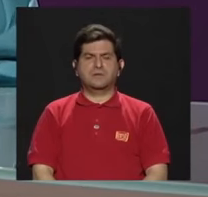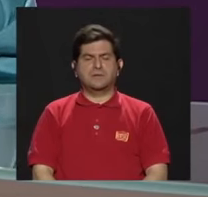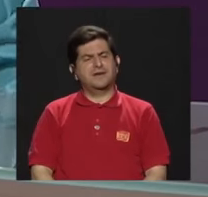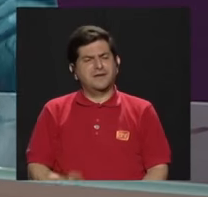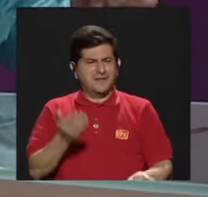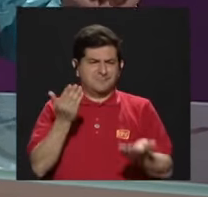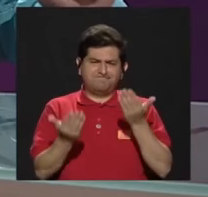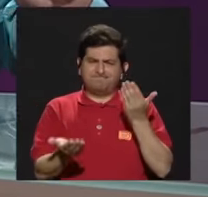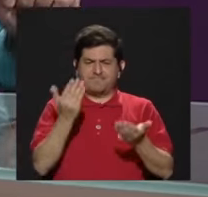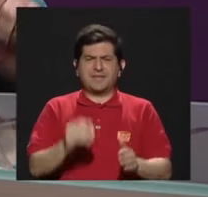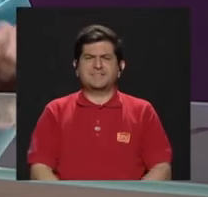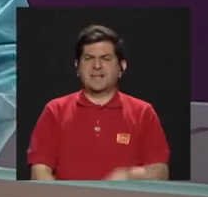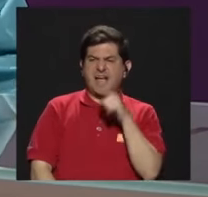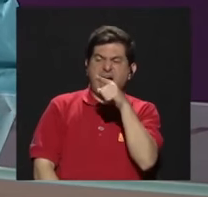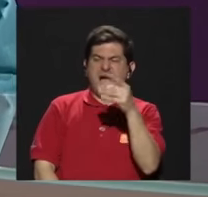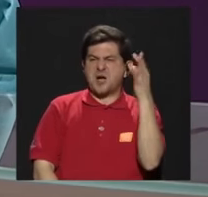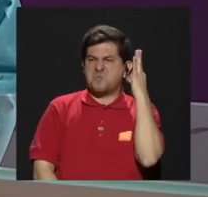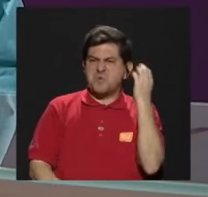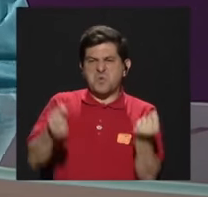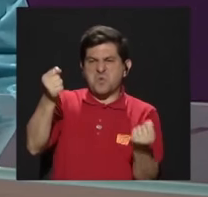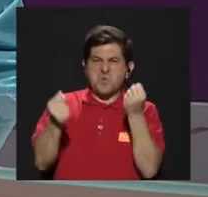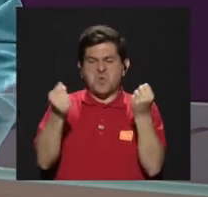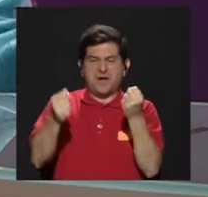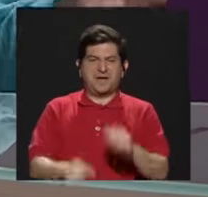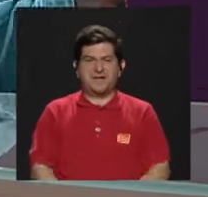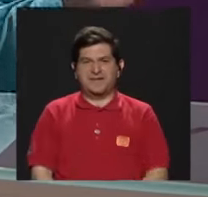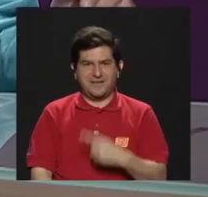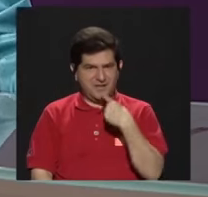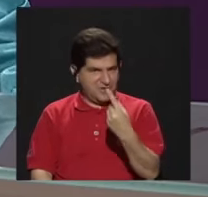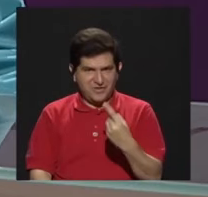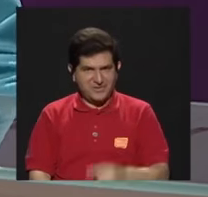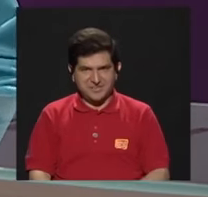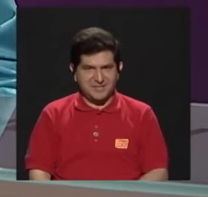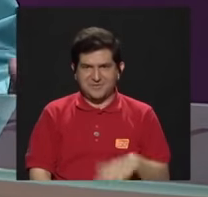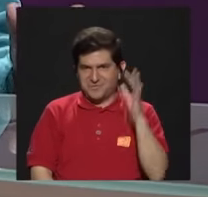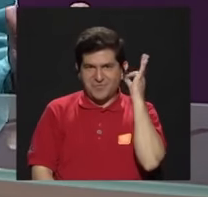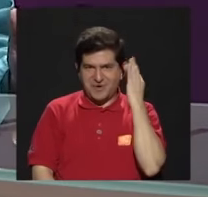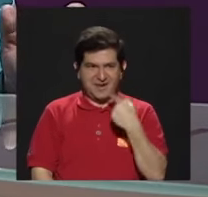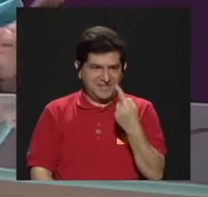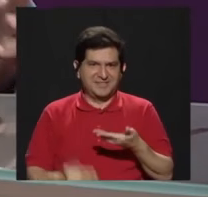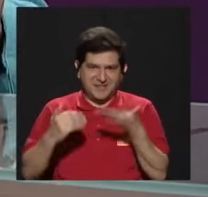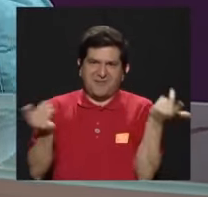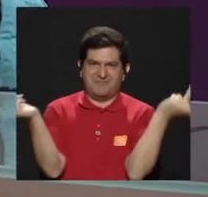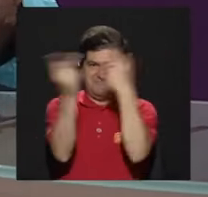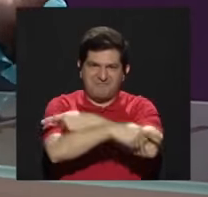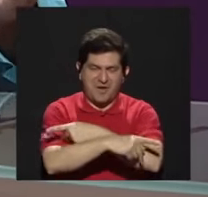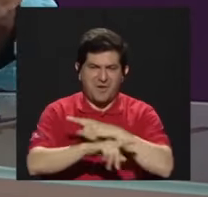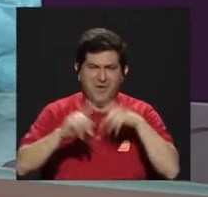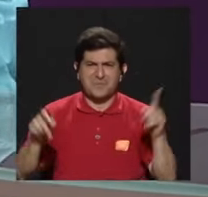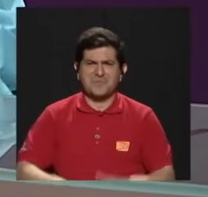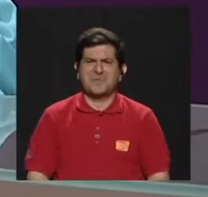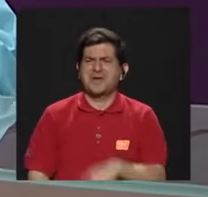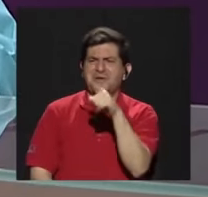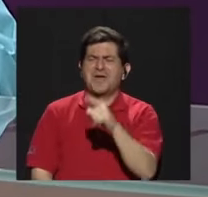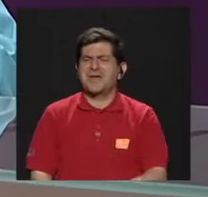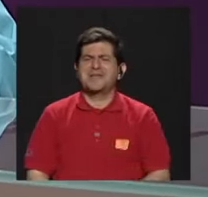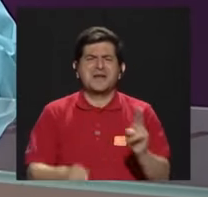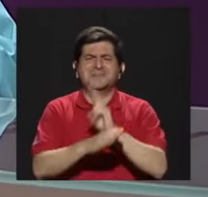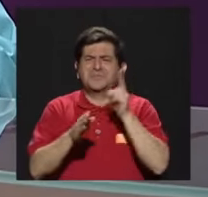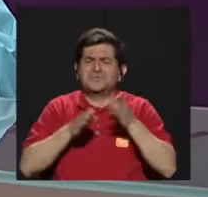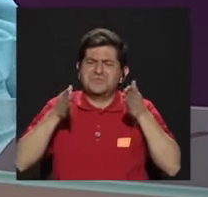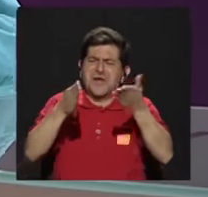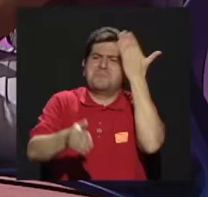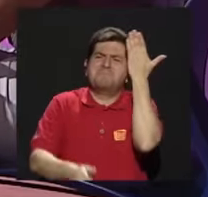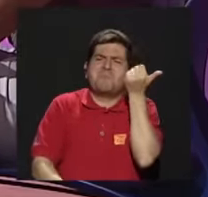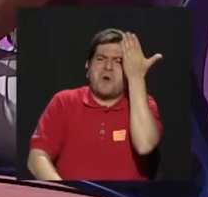una mujer la que va manejando en ese carro, ¿verdad? No dicen mujer, dicen cosas peores todavía, pero es como decir, ¿quién las mete en la carretera? Por favor,